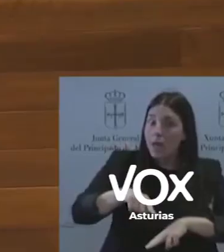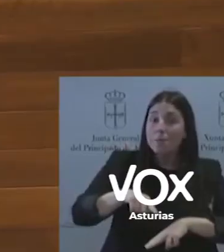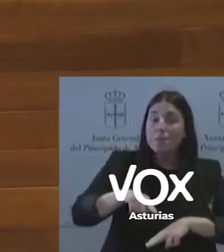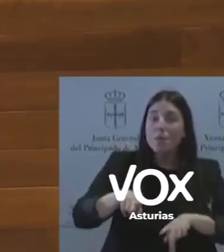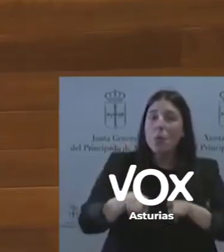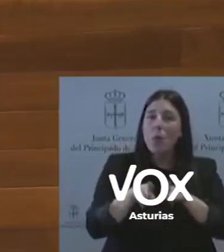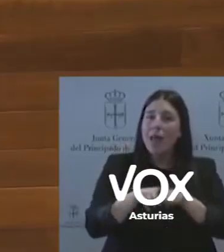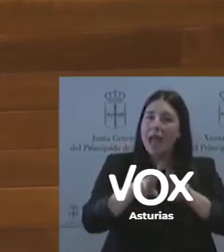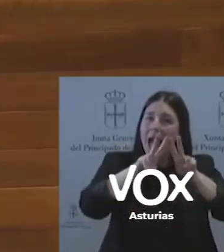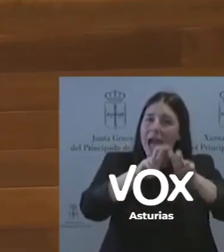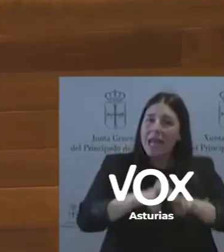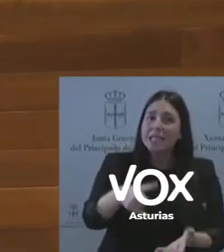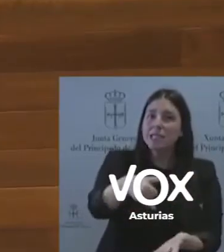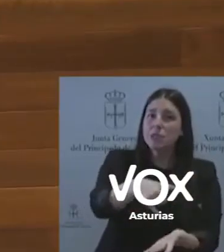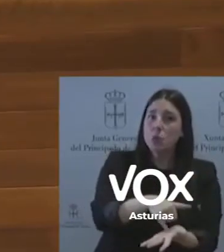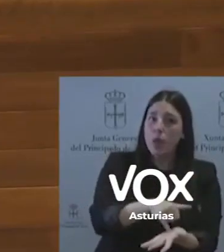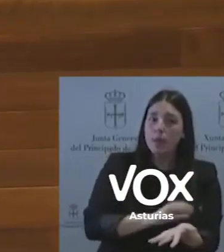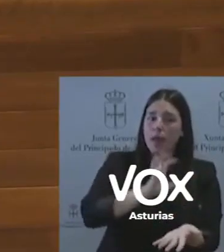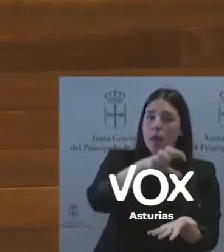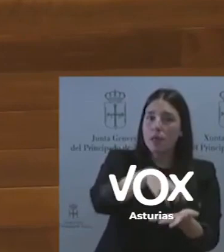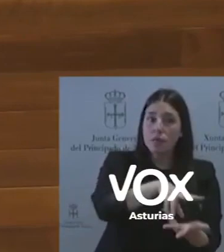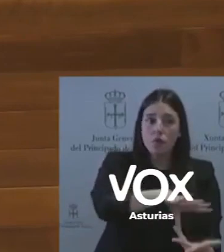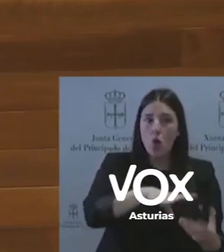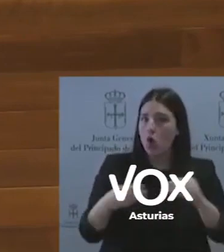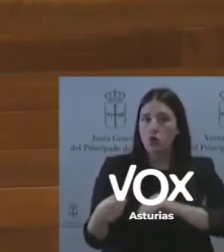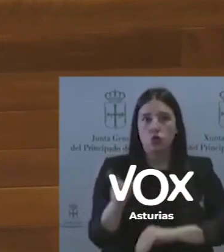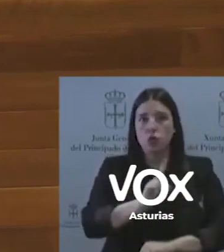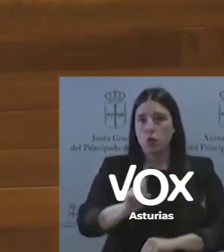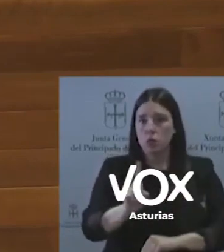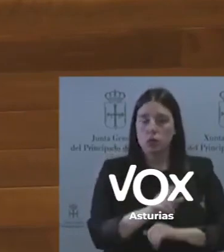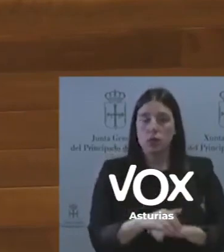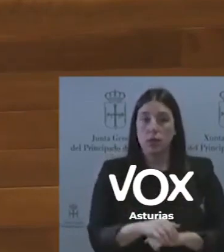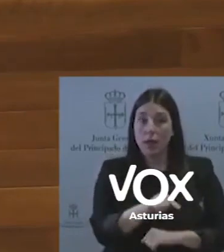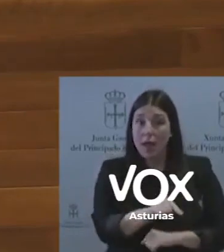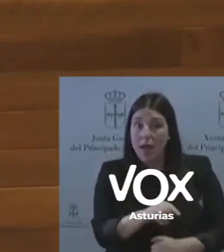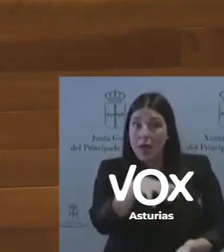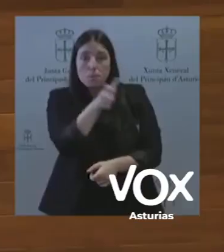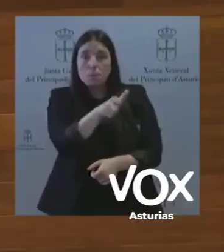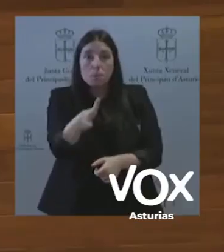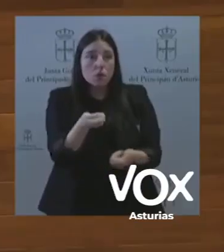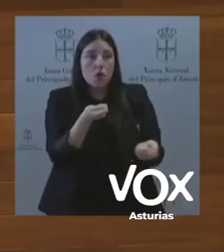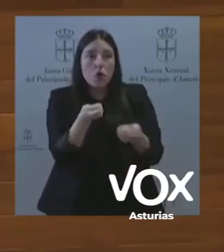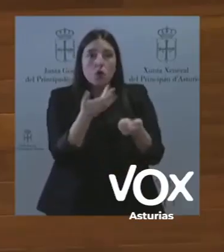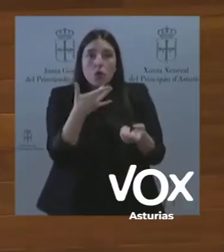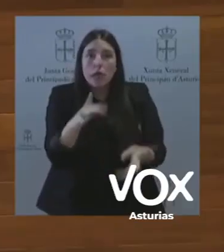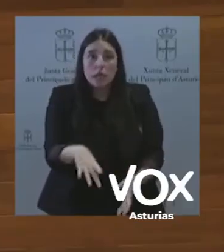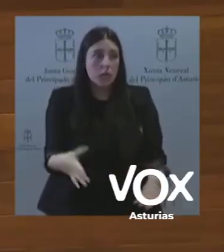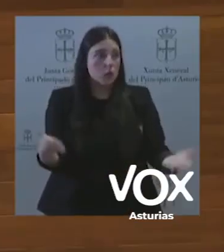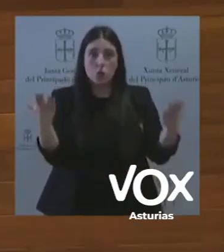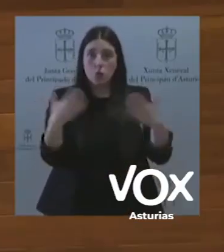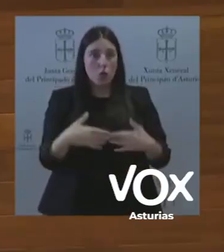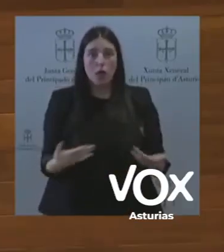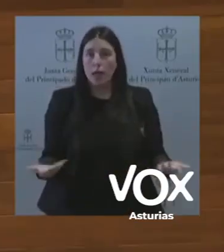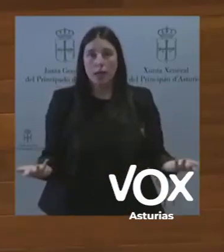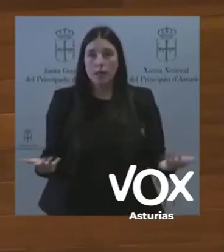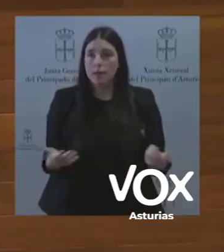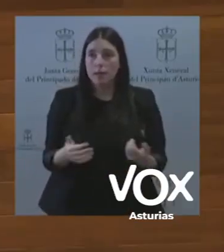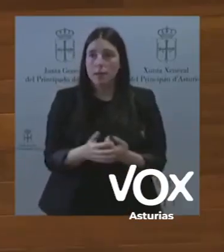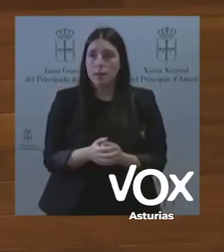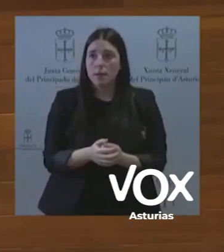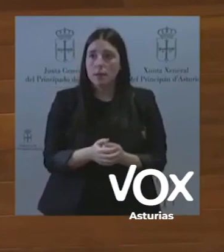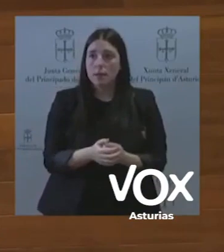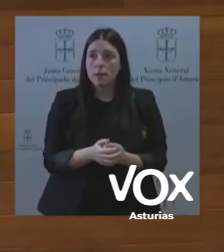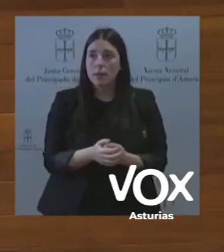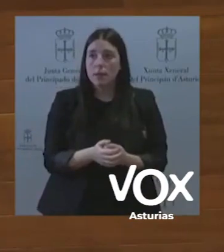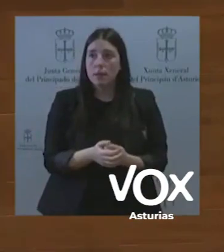anécdota. Tenemos un centro en el que no hay más que un guardia de seguridad dando vueltas por un montón de hectáreas. ¿Sabe cuál es el mecanismo de seguridad para el depósito de armamento